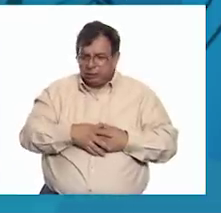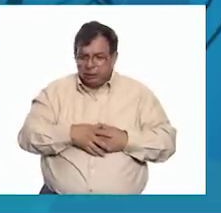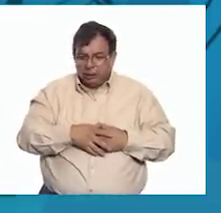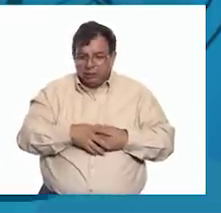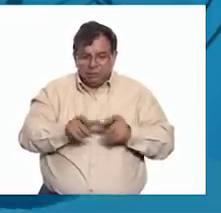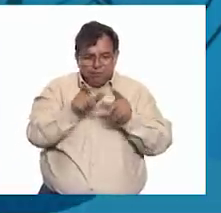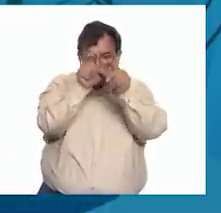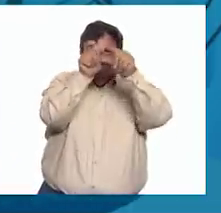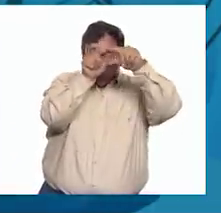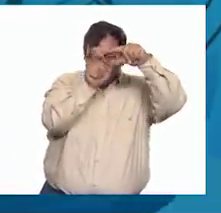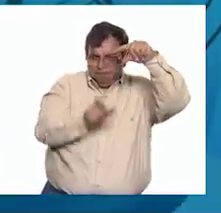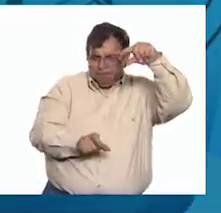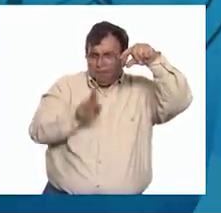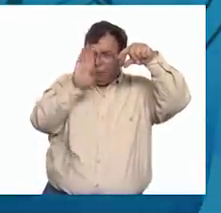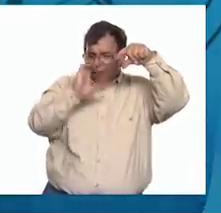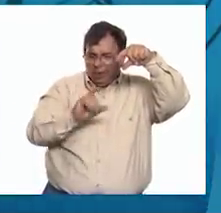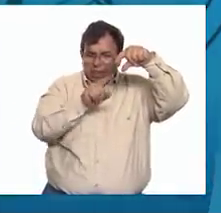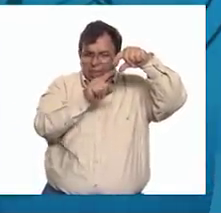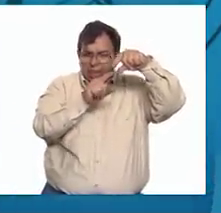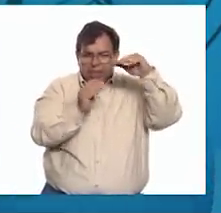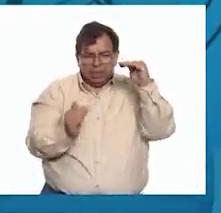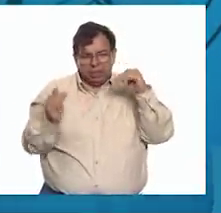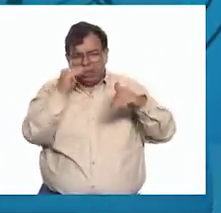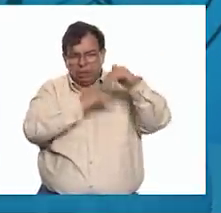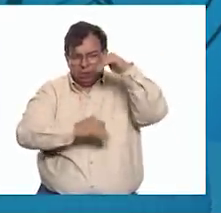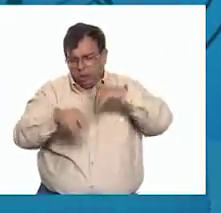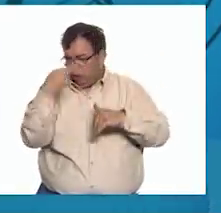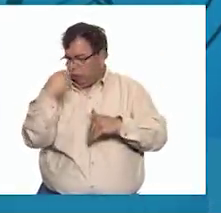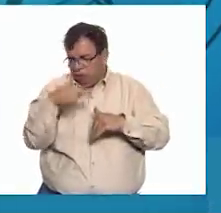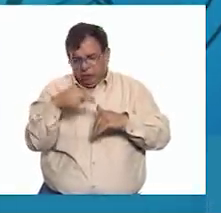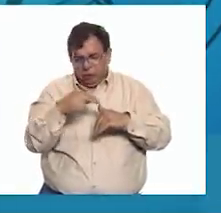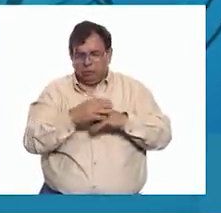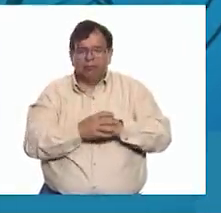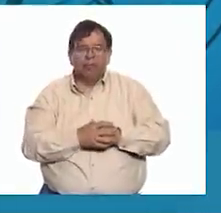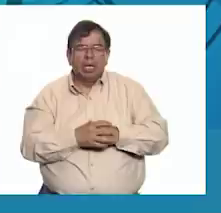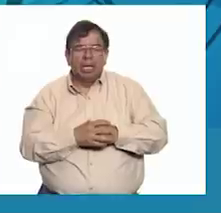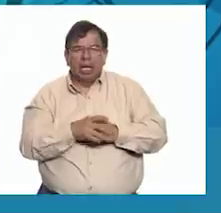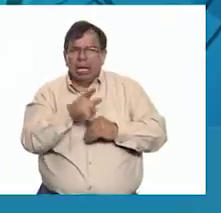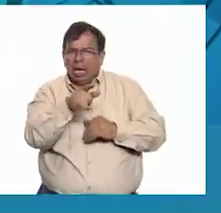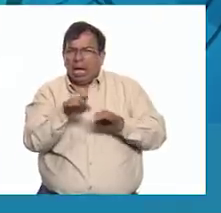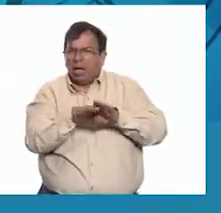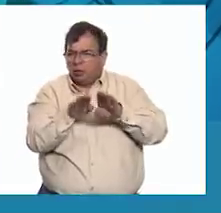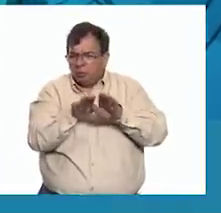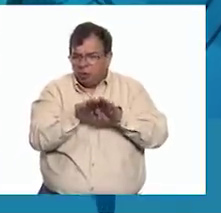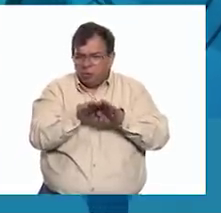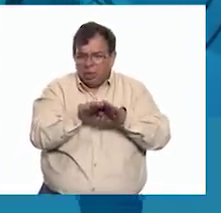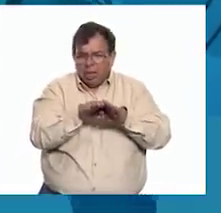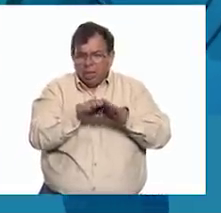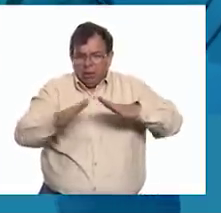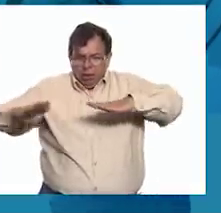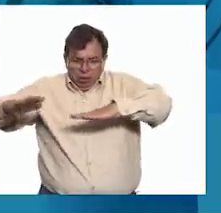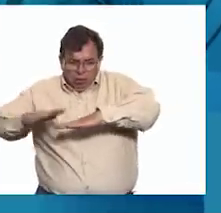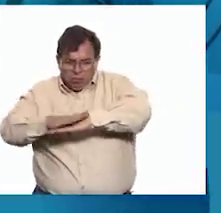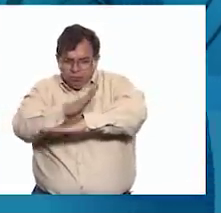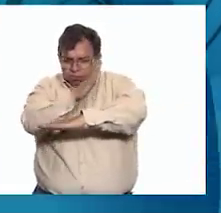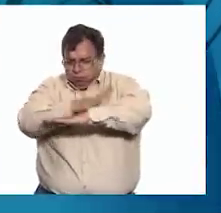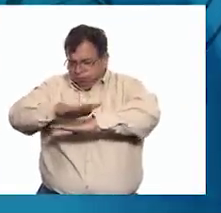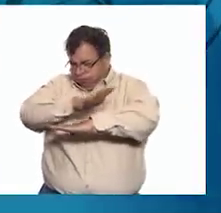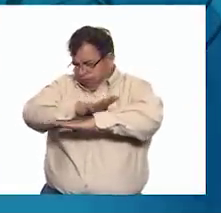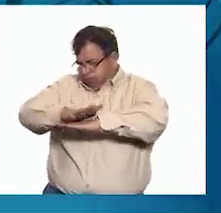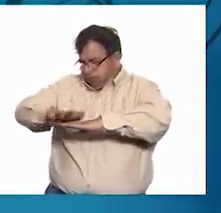Baja California está la sierra que lleva el mismo nombre. Y supongo que hay llanuras costeras a ambos lados de la